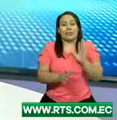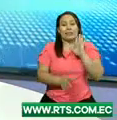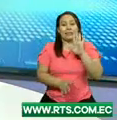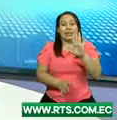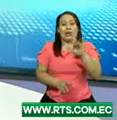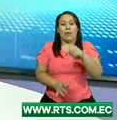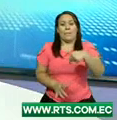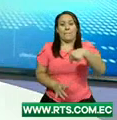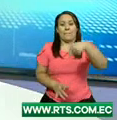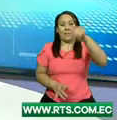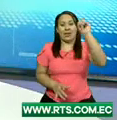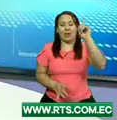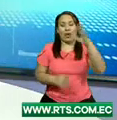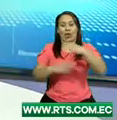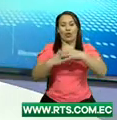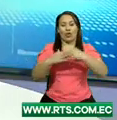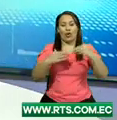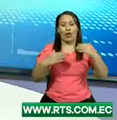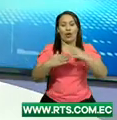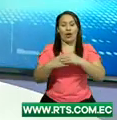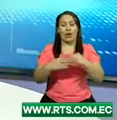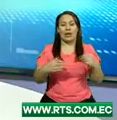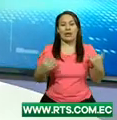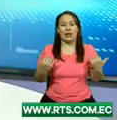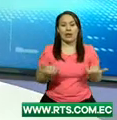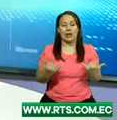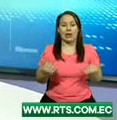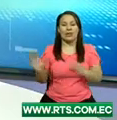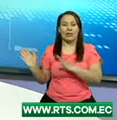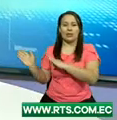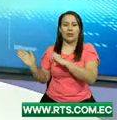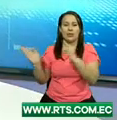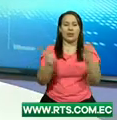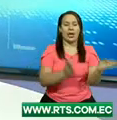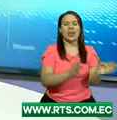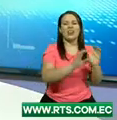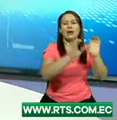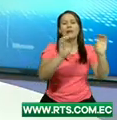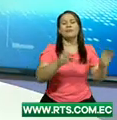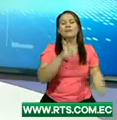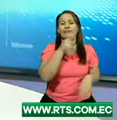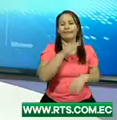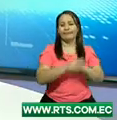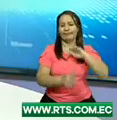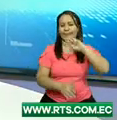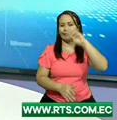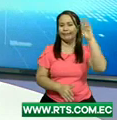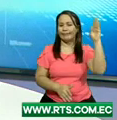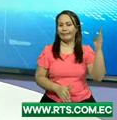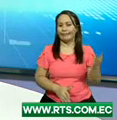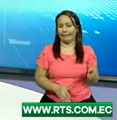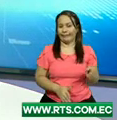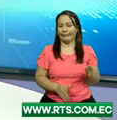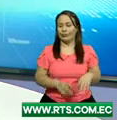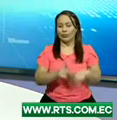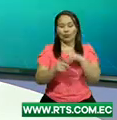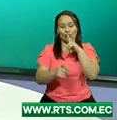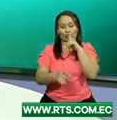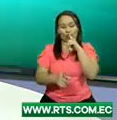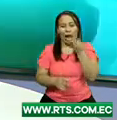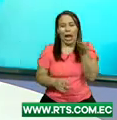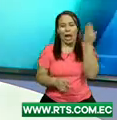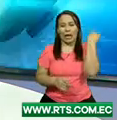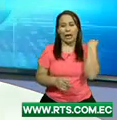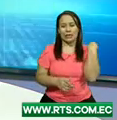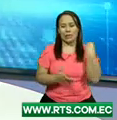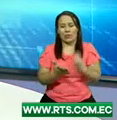y medio de dólares habría entregado de brecha alianza país para las campañas electorales en el anterior de